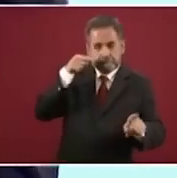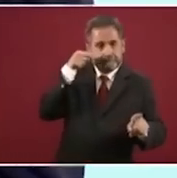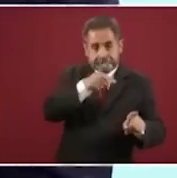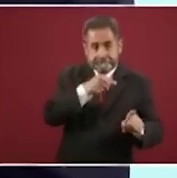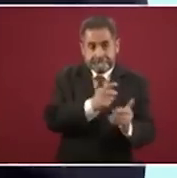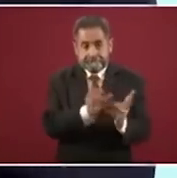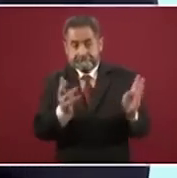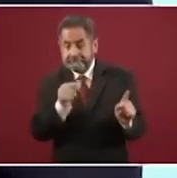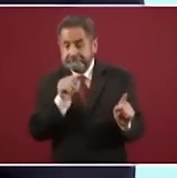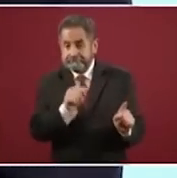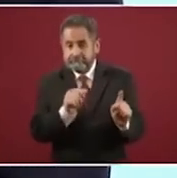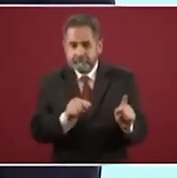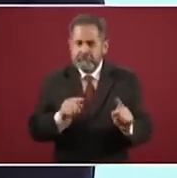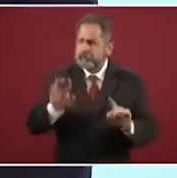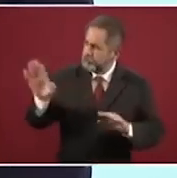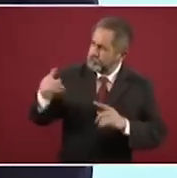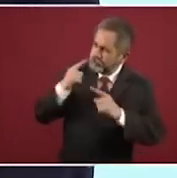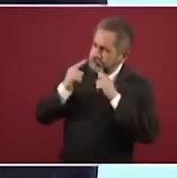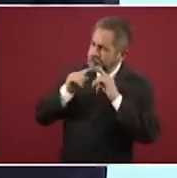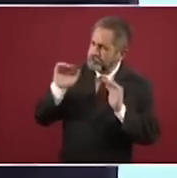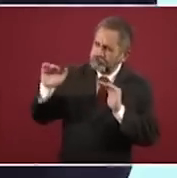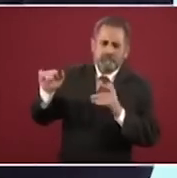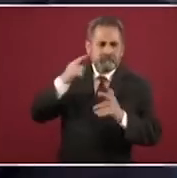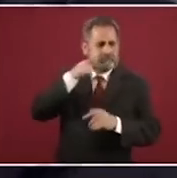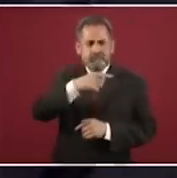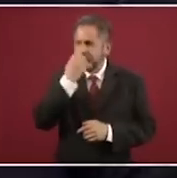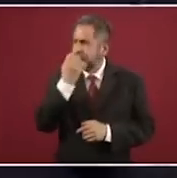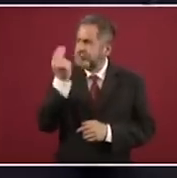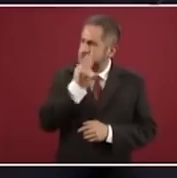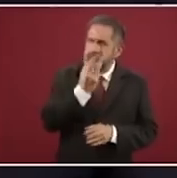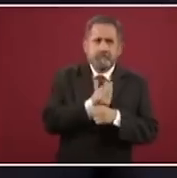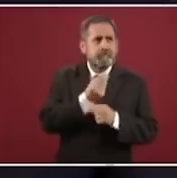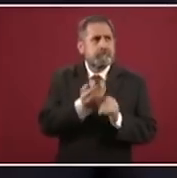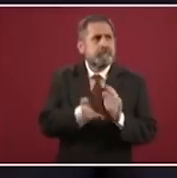principales gestores para el mejoramiento de las escuelas.